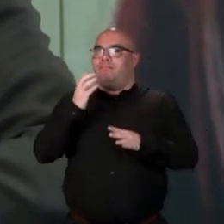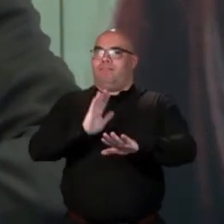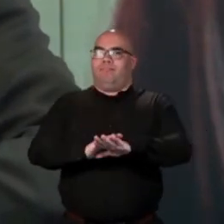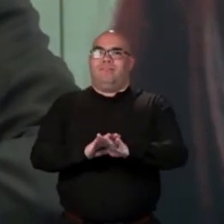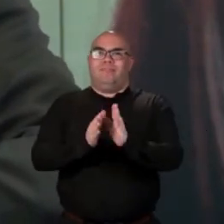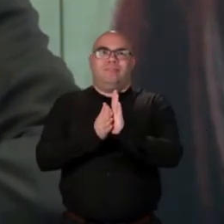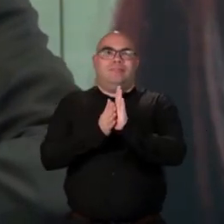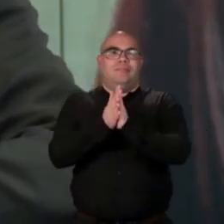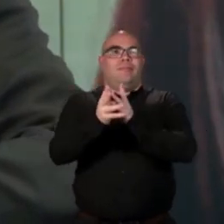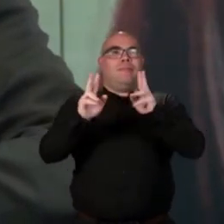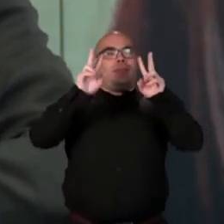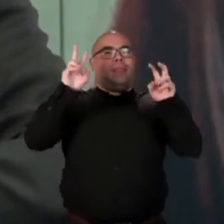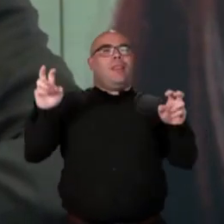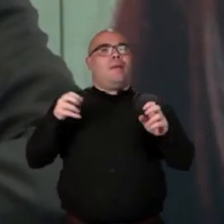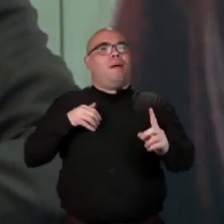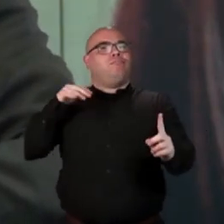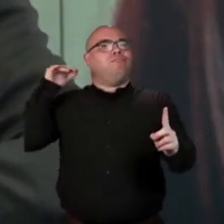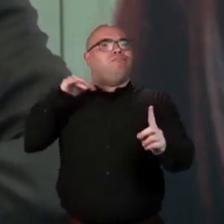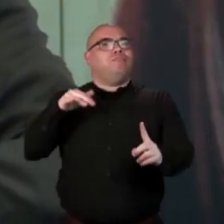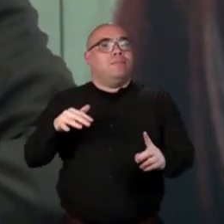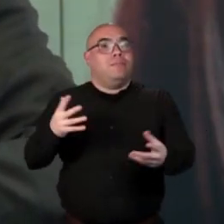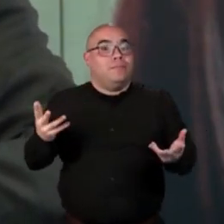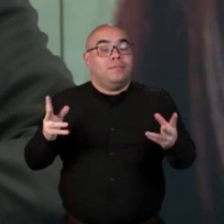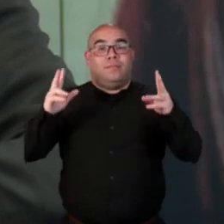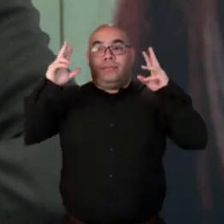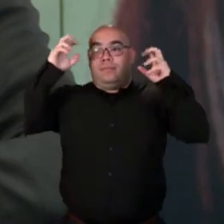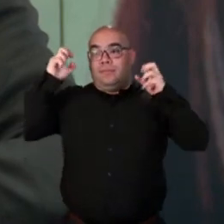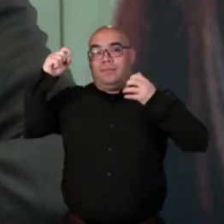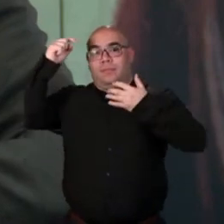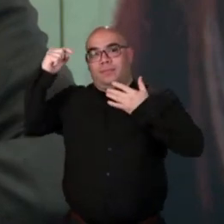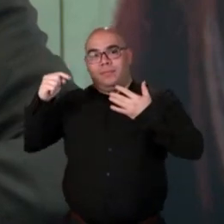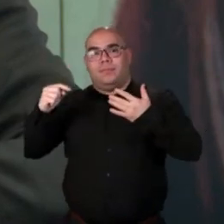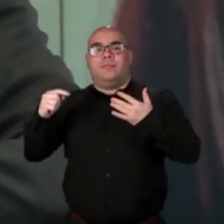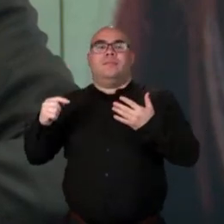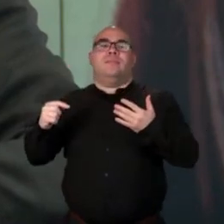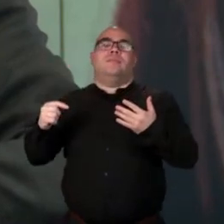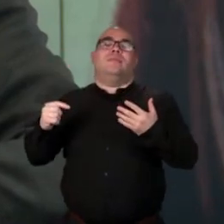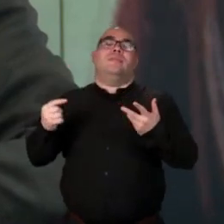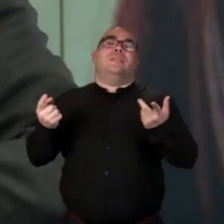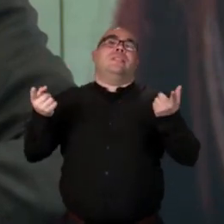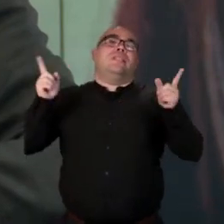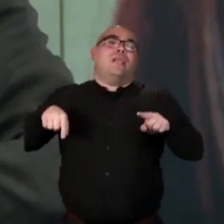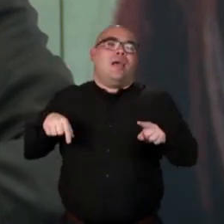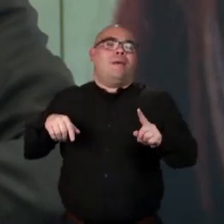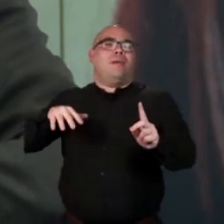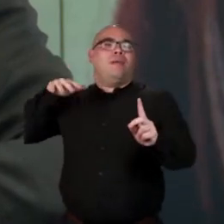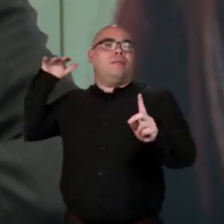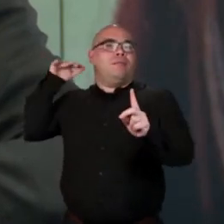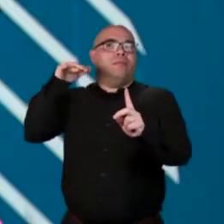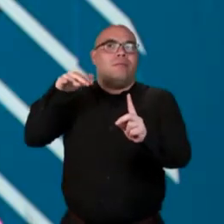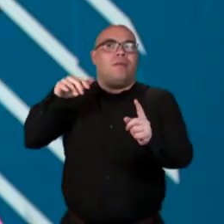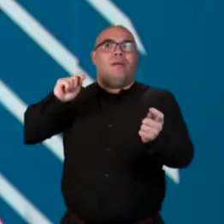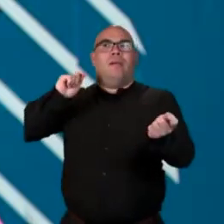integradora del currículo, pero generar a través del mismo trayectorias flexibles de aprendizaje que